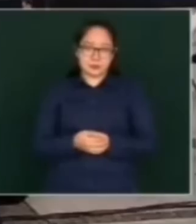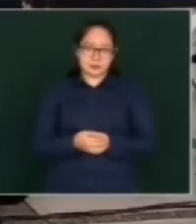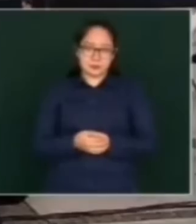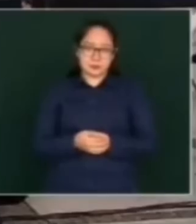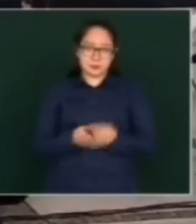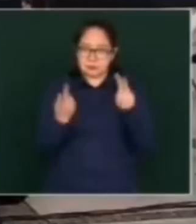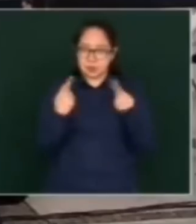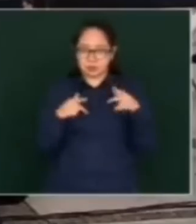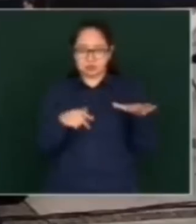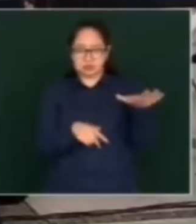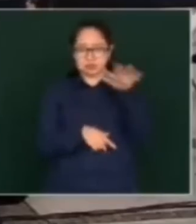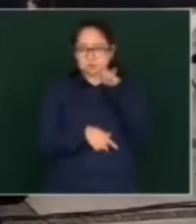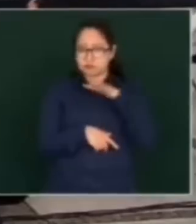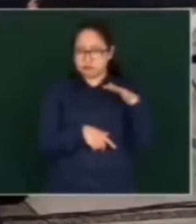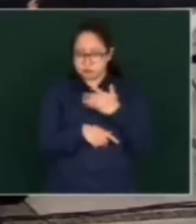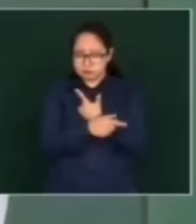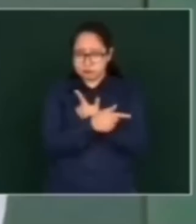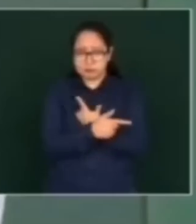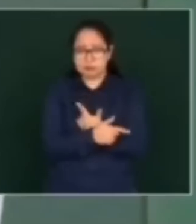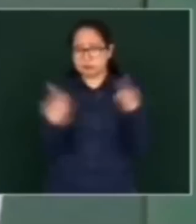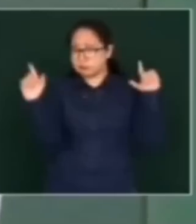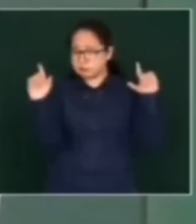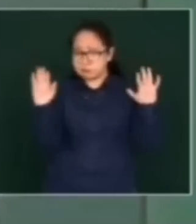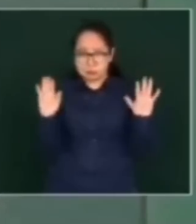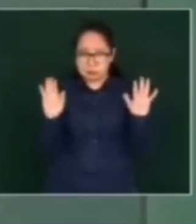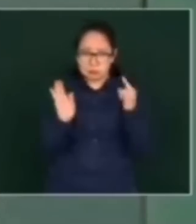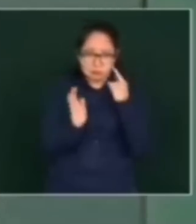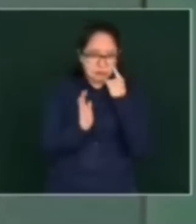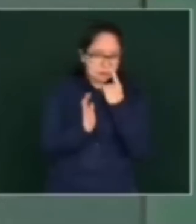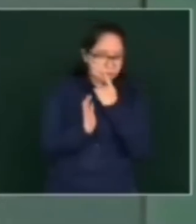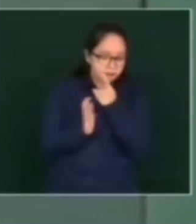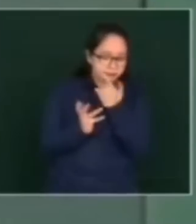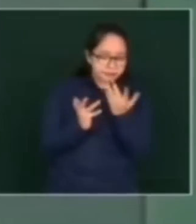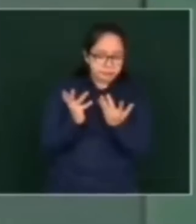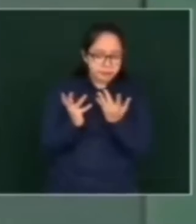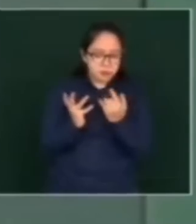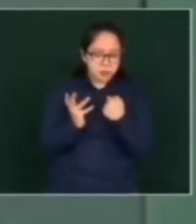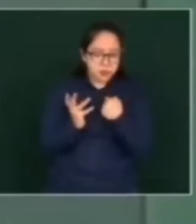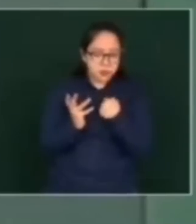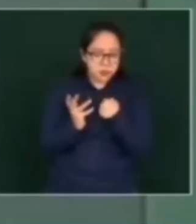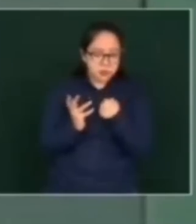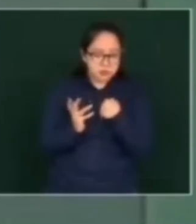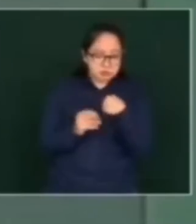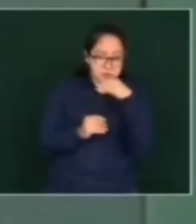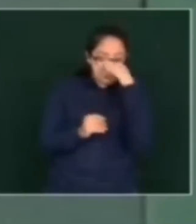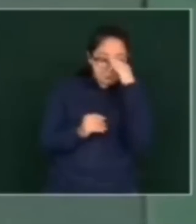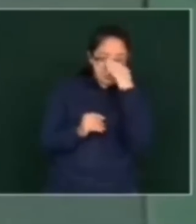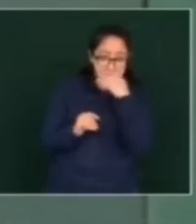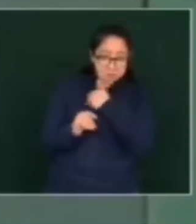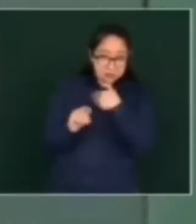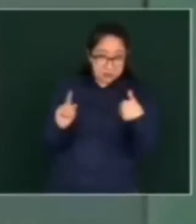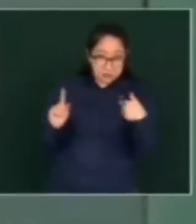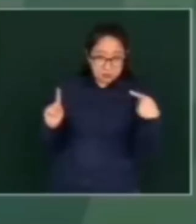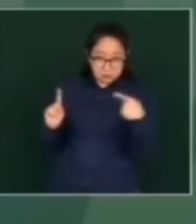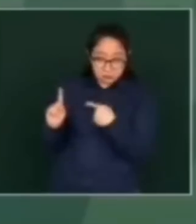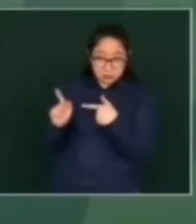decidir si quieren que yo continúe o que